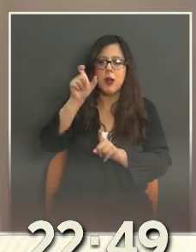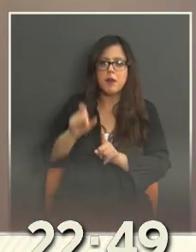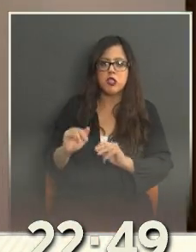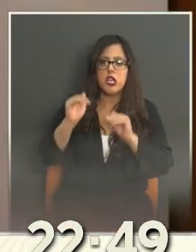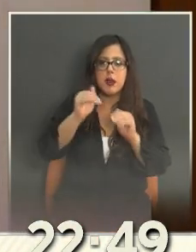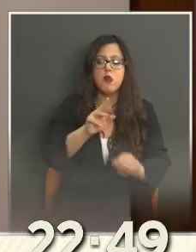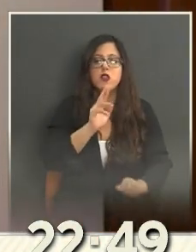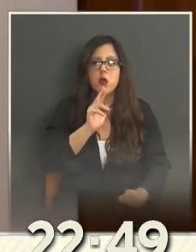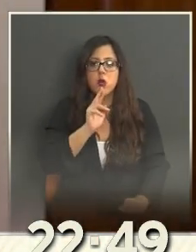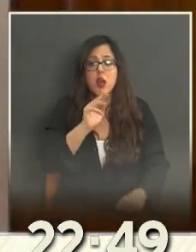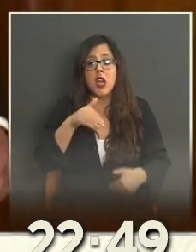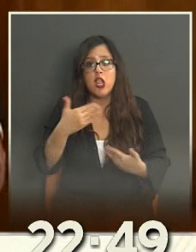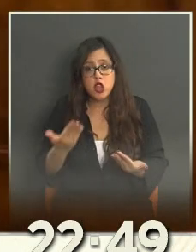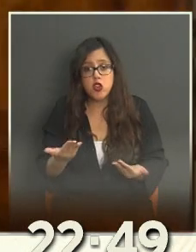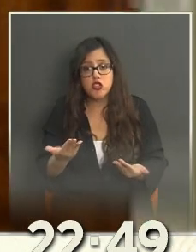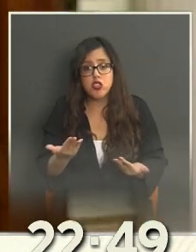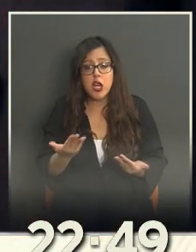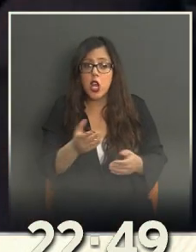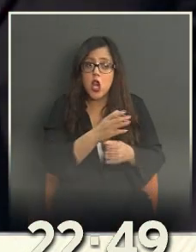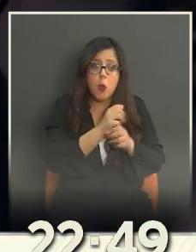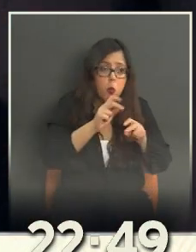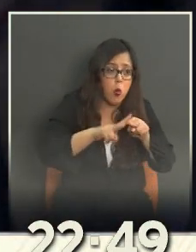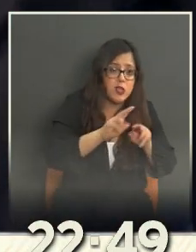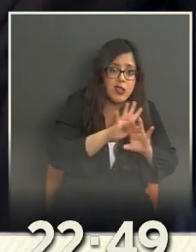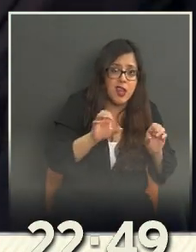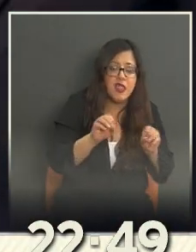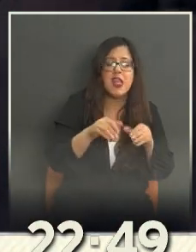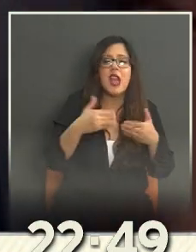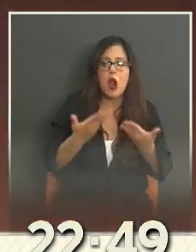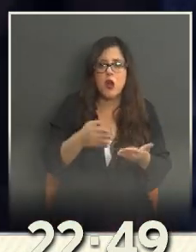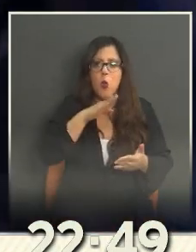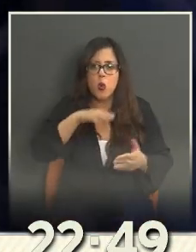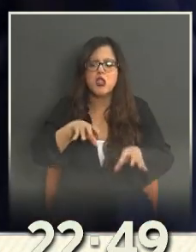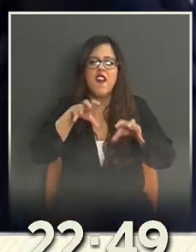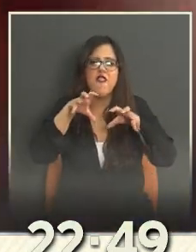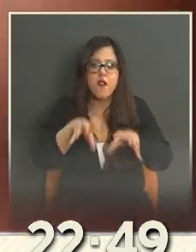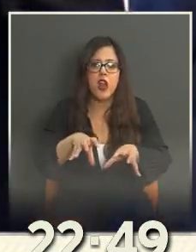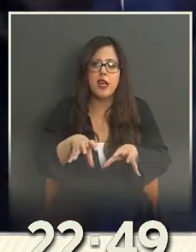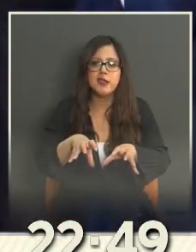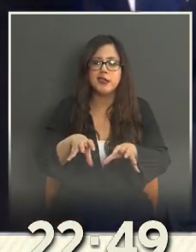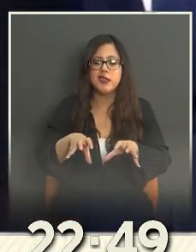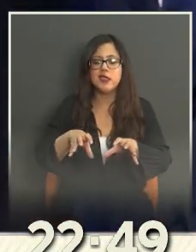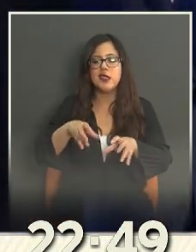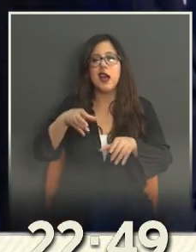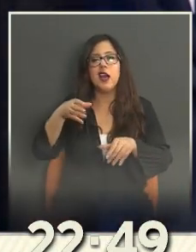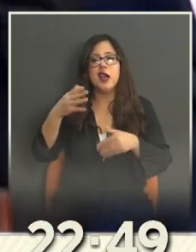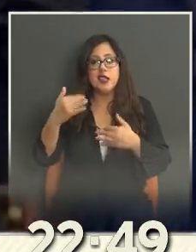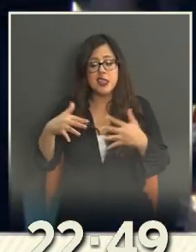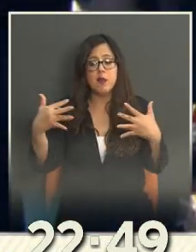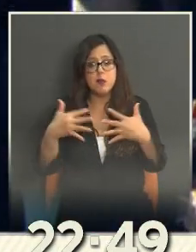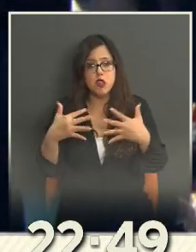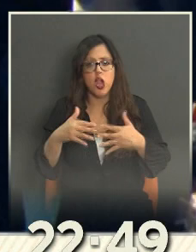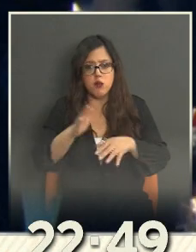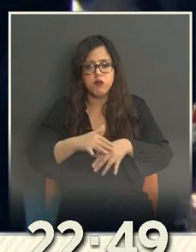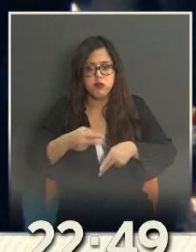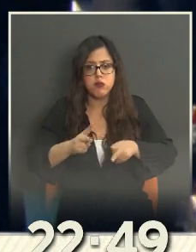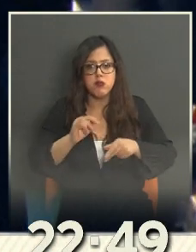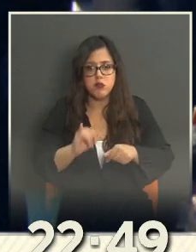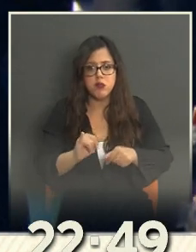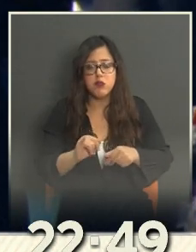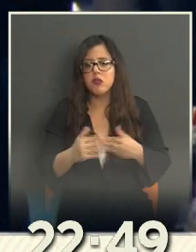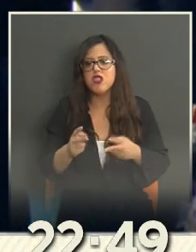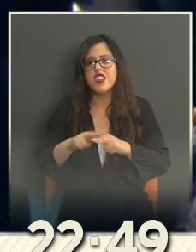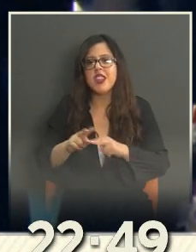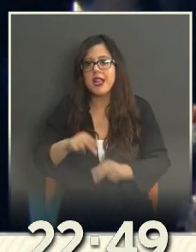ocupar la fuerza de armadas en un plano de violencia que el libro no sólo dar pero la fuerza de más si se lo dan entonces lo que hace